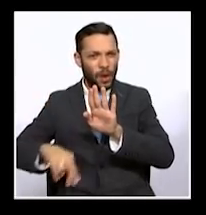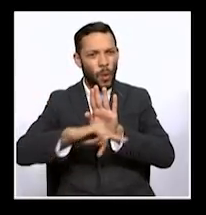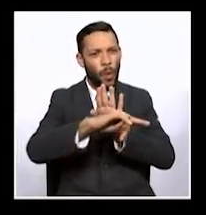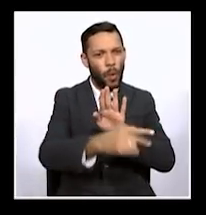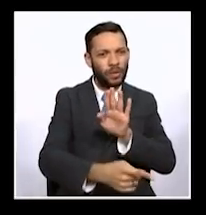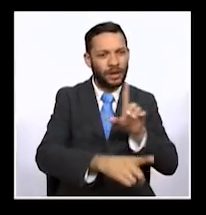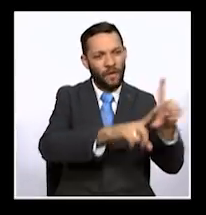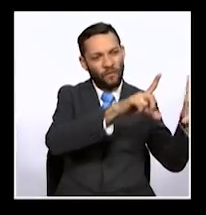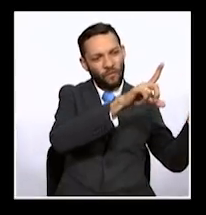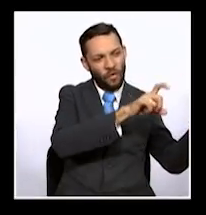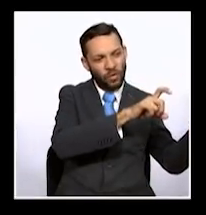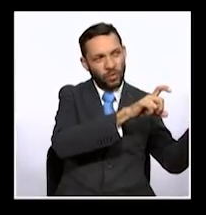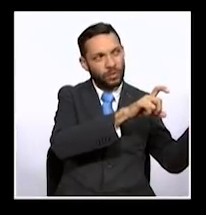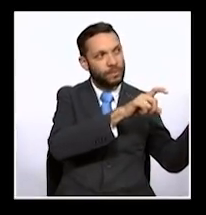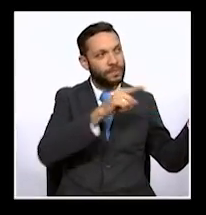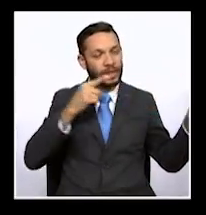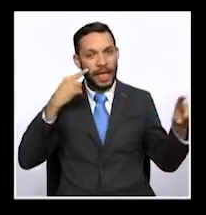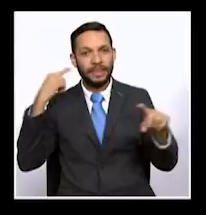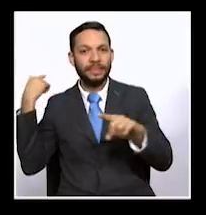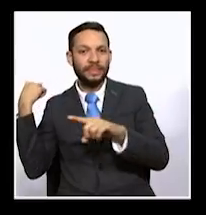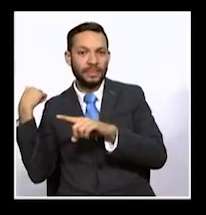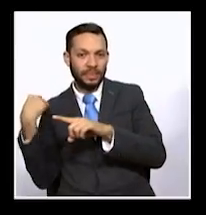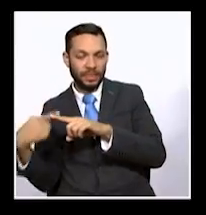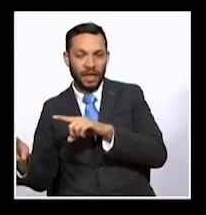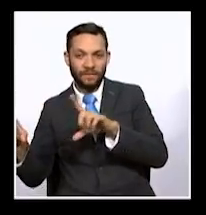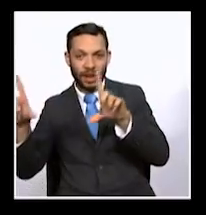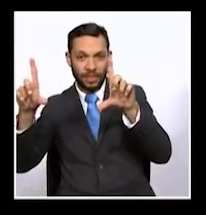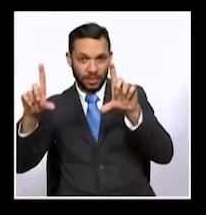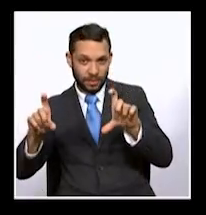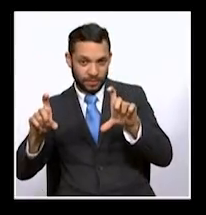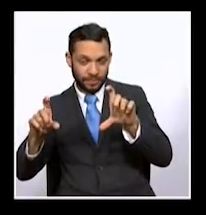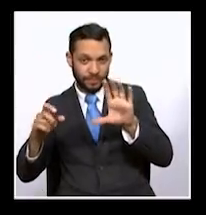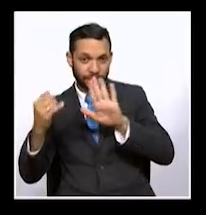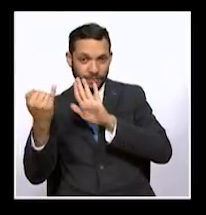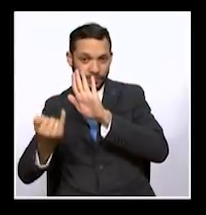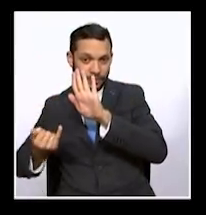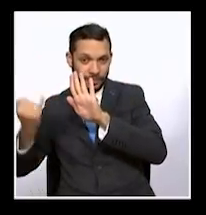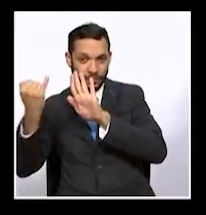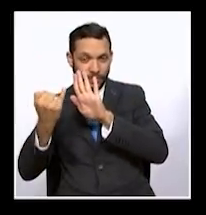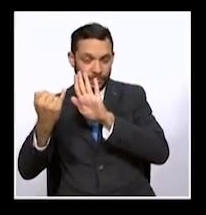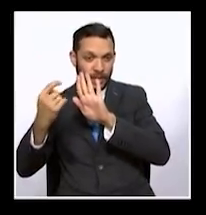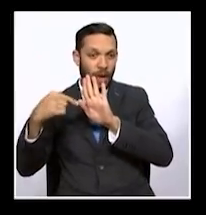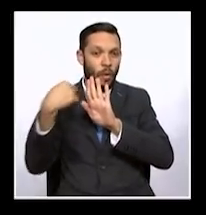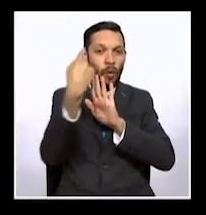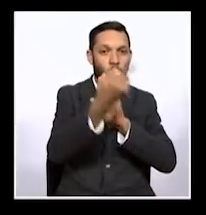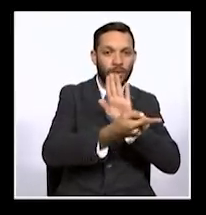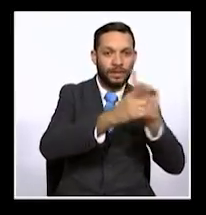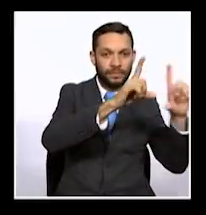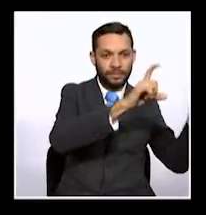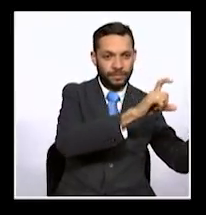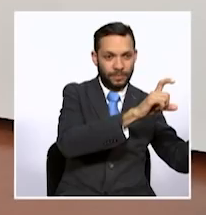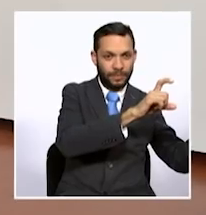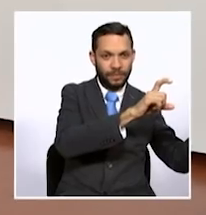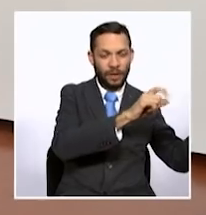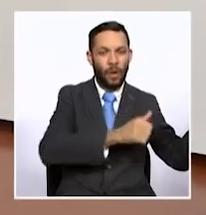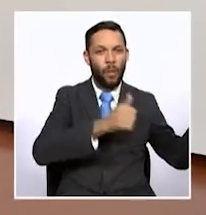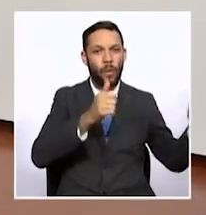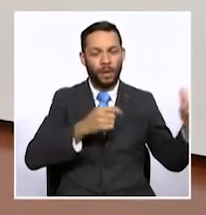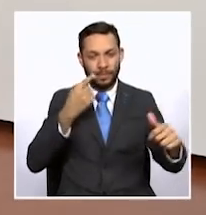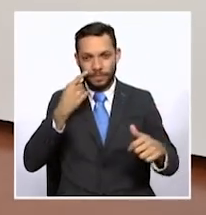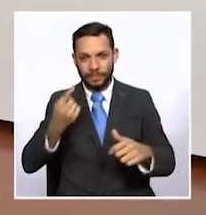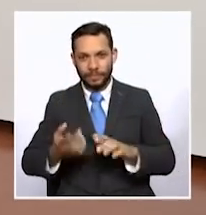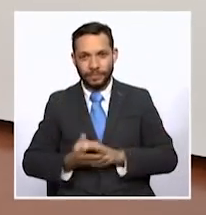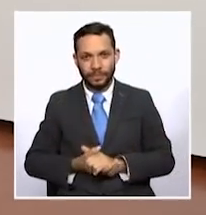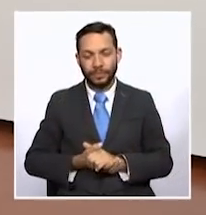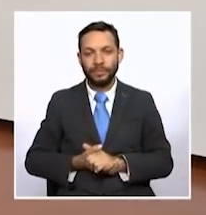radiografía. Y sepan ustedes la diferencia entre esta que es la radiografía y la otra que es la resonancia. ¿Qué es esta? Entonces, esta es